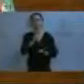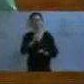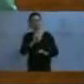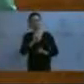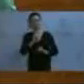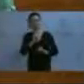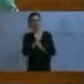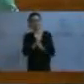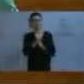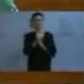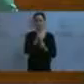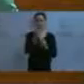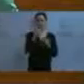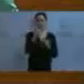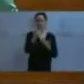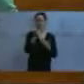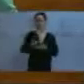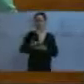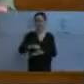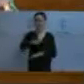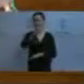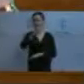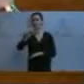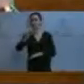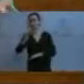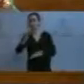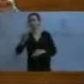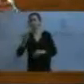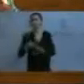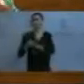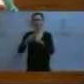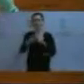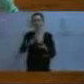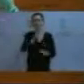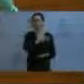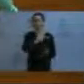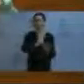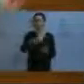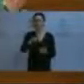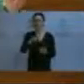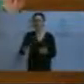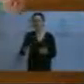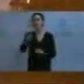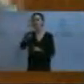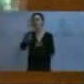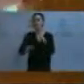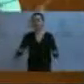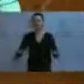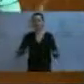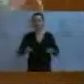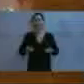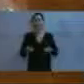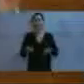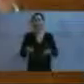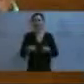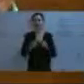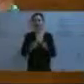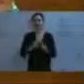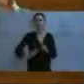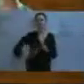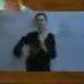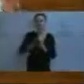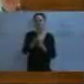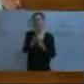esas agencias es de 103. Es decir, que el promedio son 12.000 euros por persona de gasto para conseguir